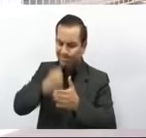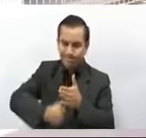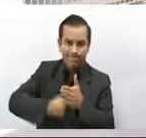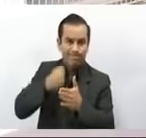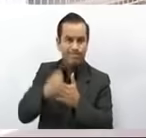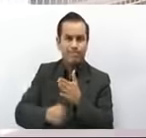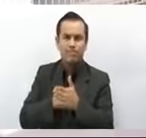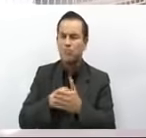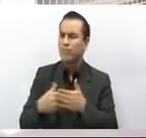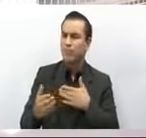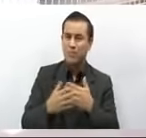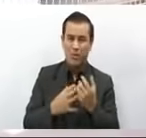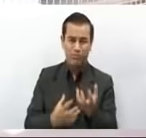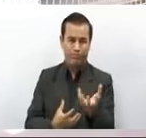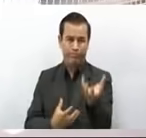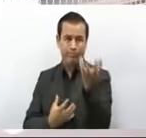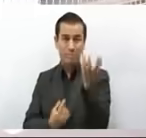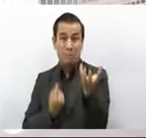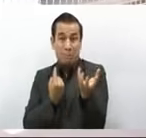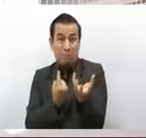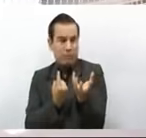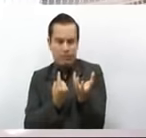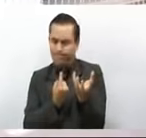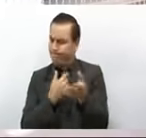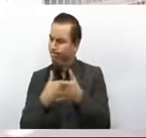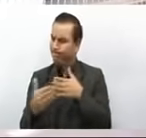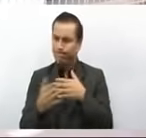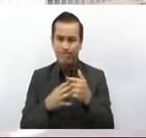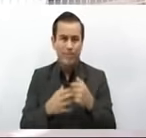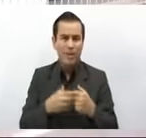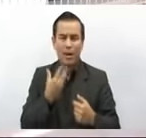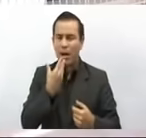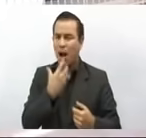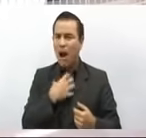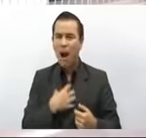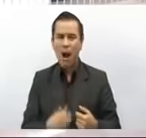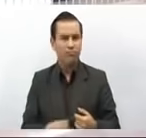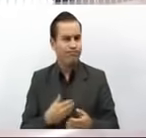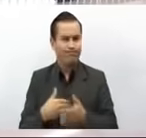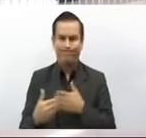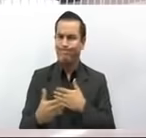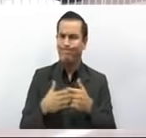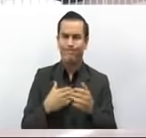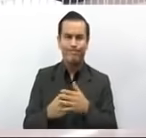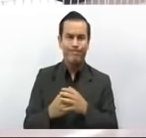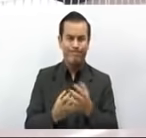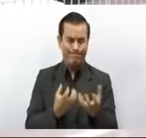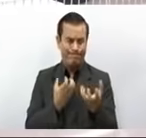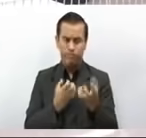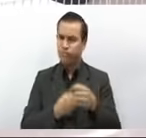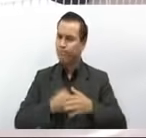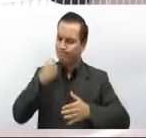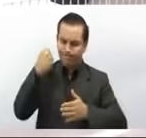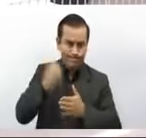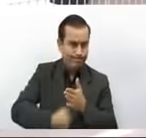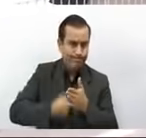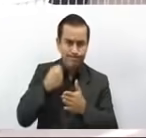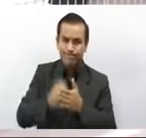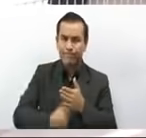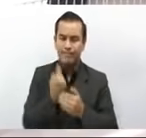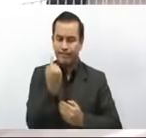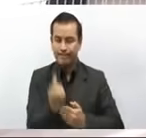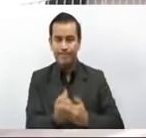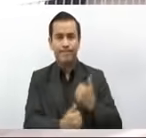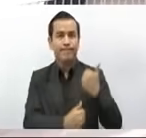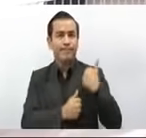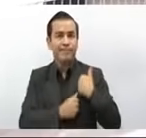la inferioridad numérica, la fatiga, el hambre y los medios adversarios. El soldado salvadoreño